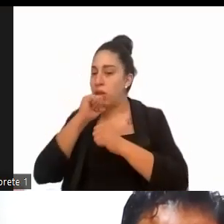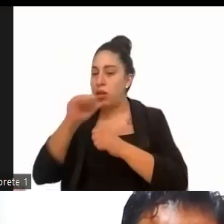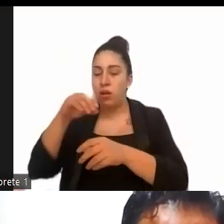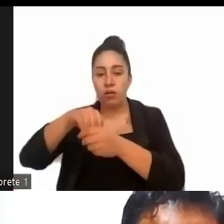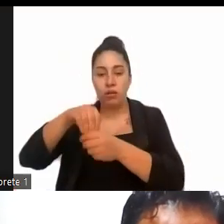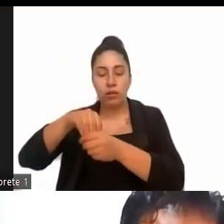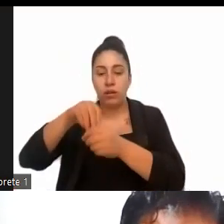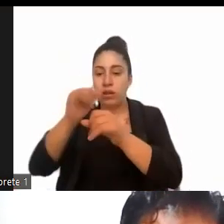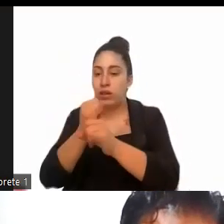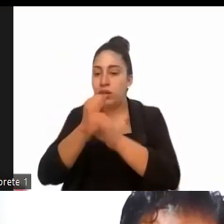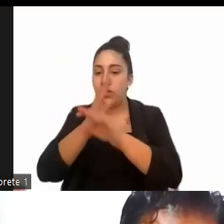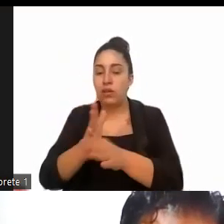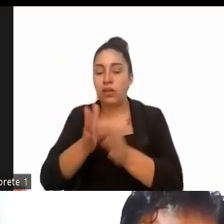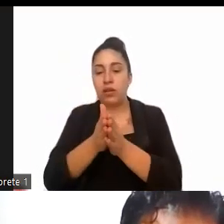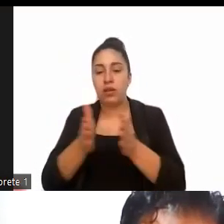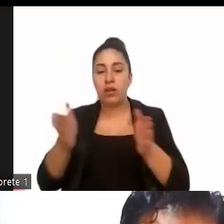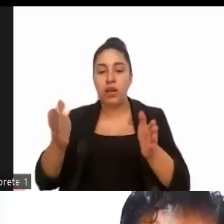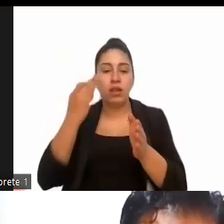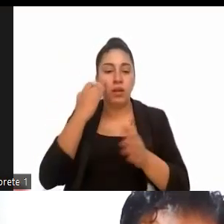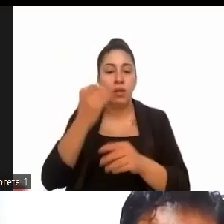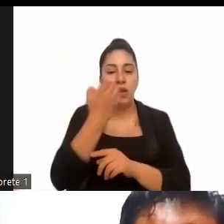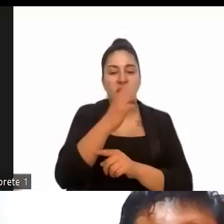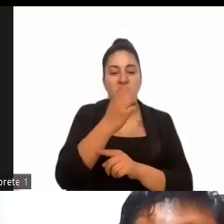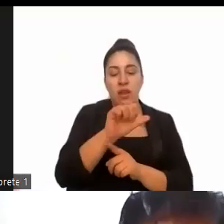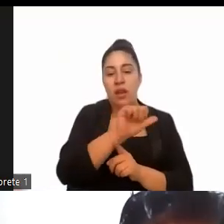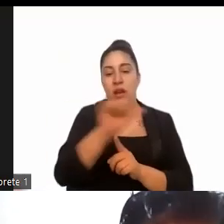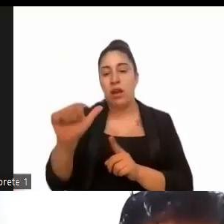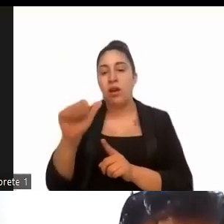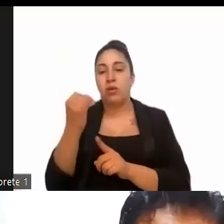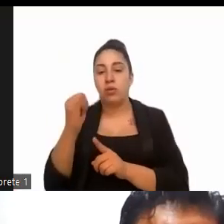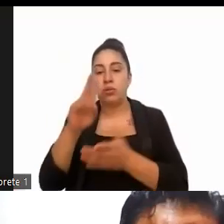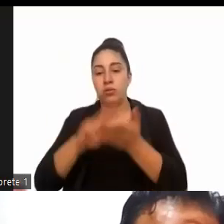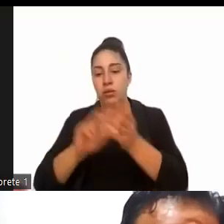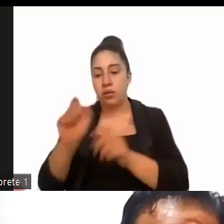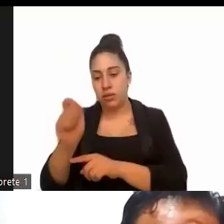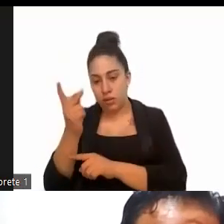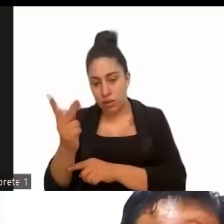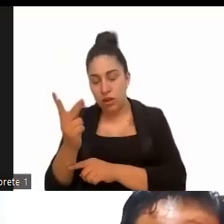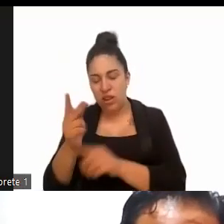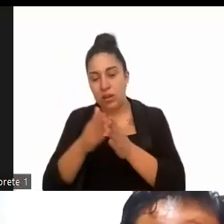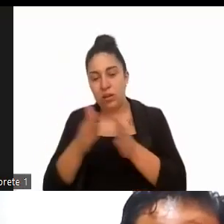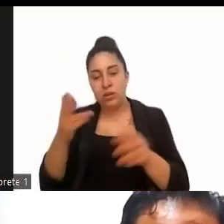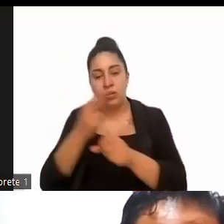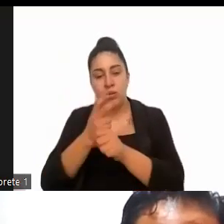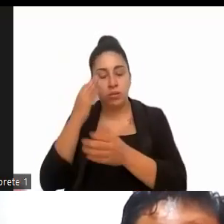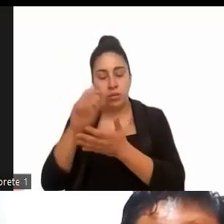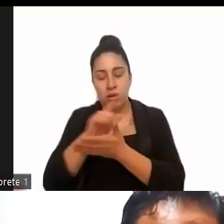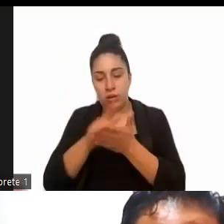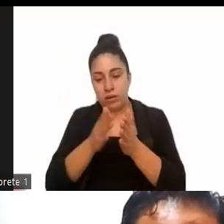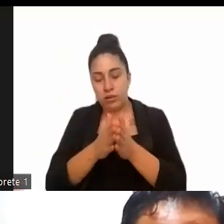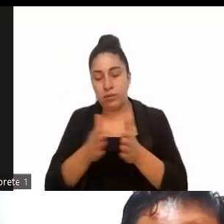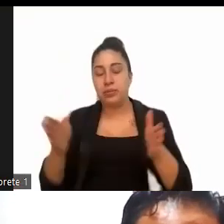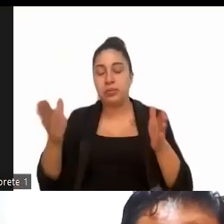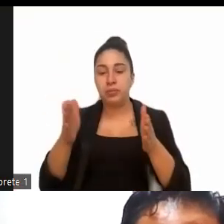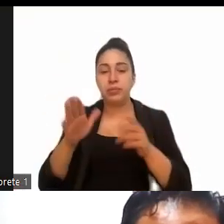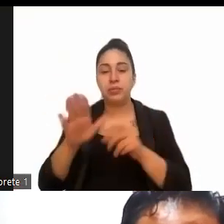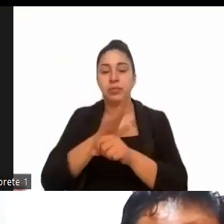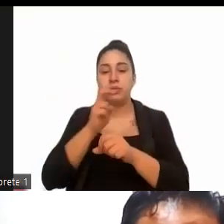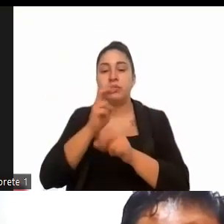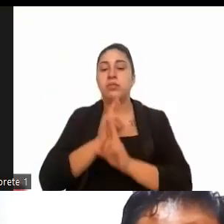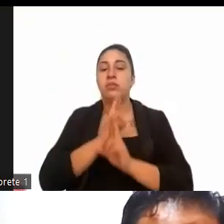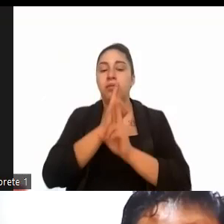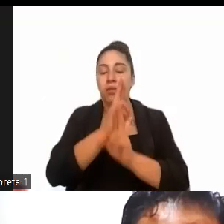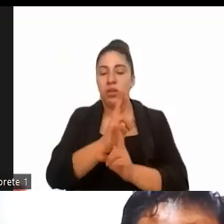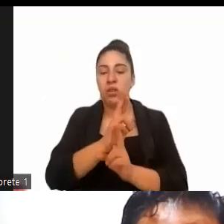como reservada en el periodo comprendido del mes de enero a junio del 2022 de la segunda legislatura. Por tanto, será reportado en este sentido